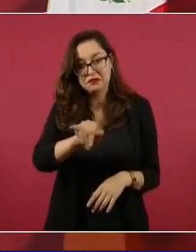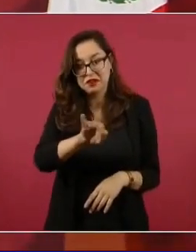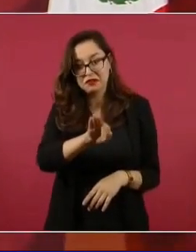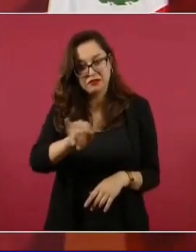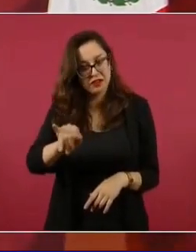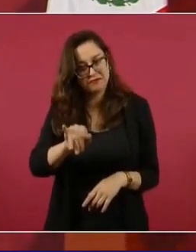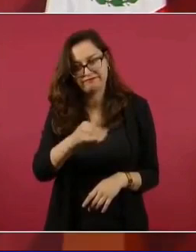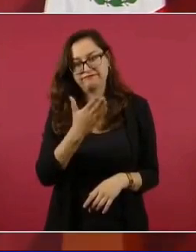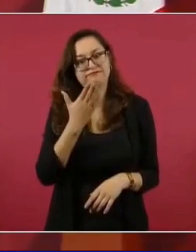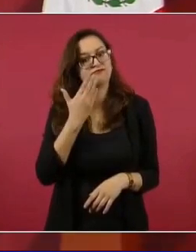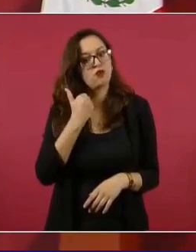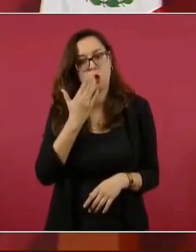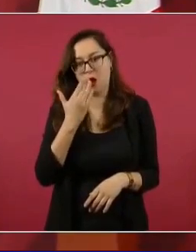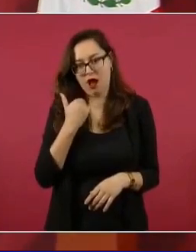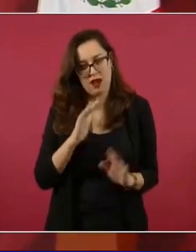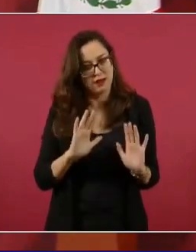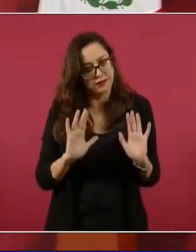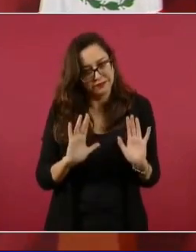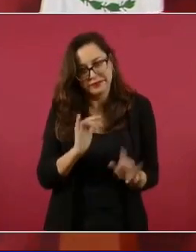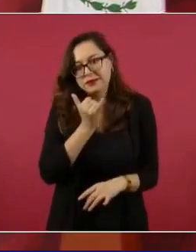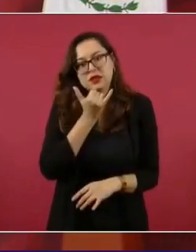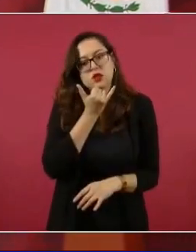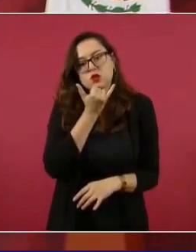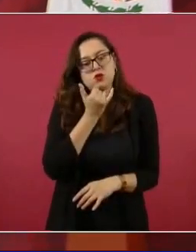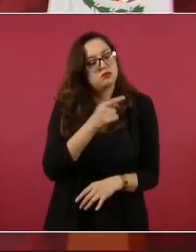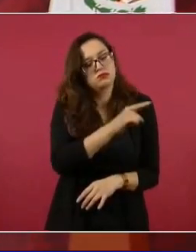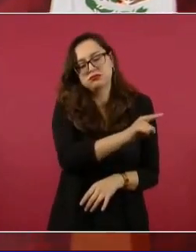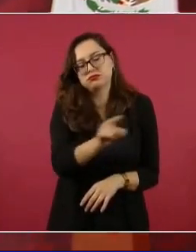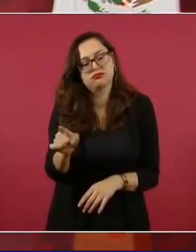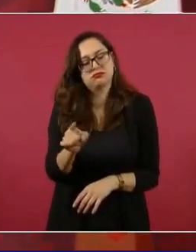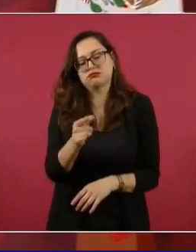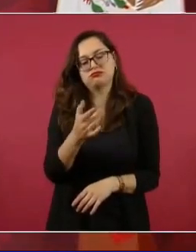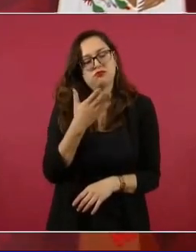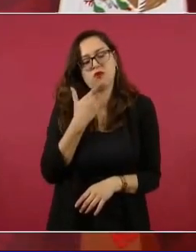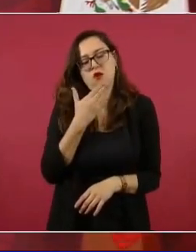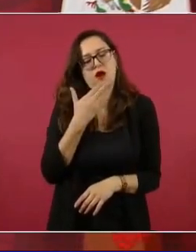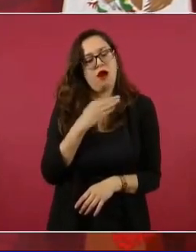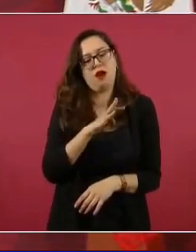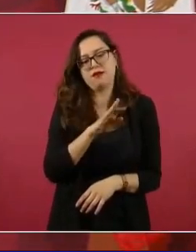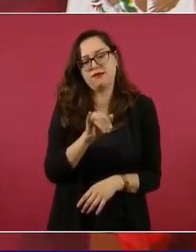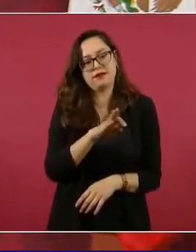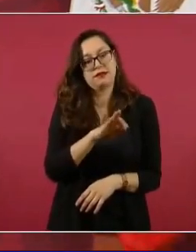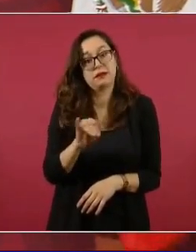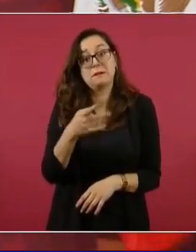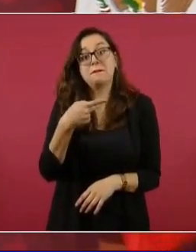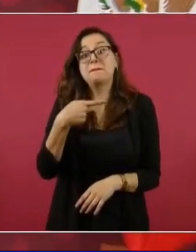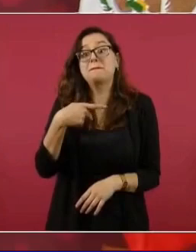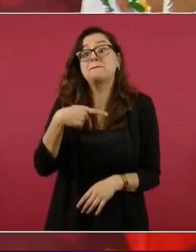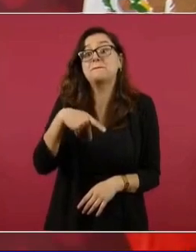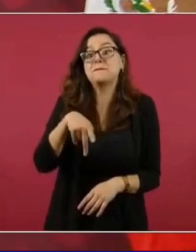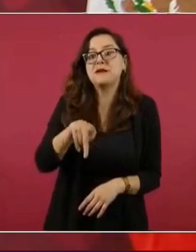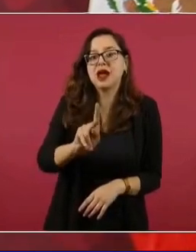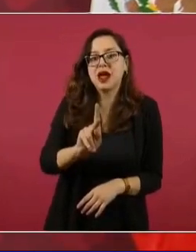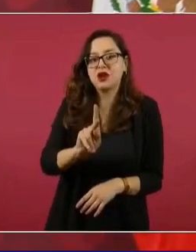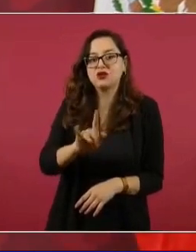pero se las dan de